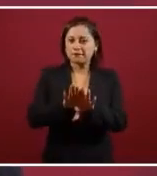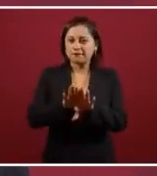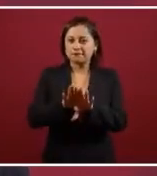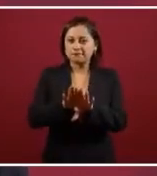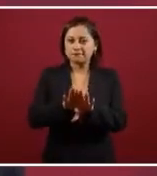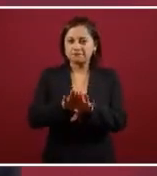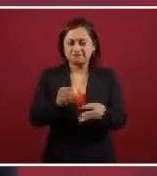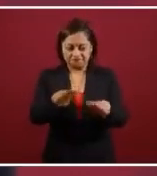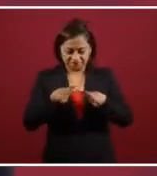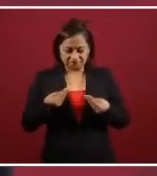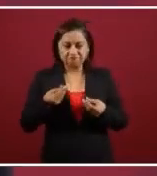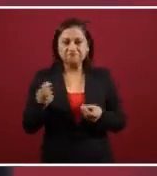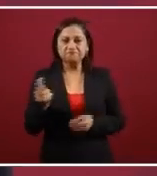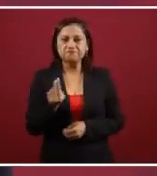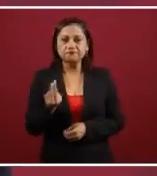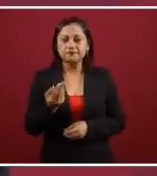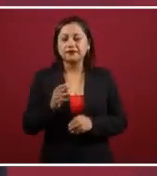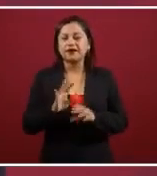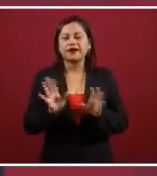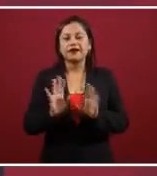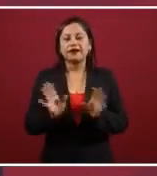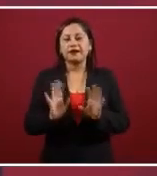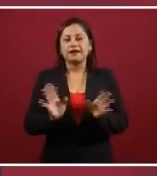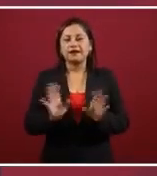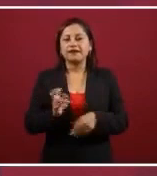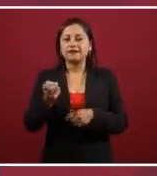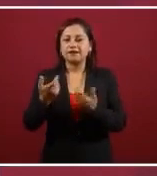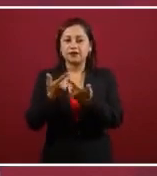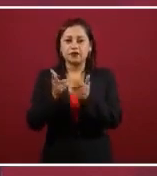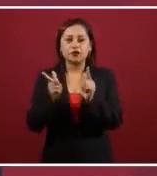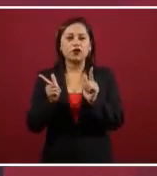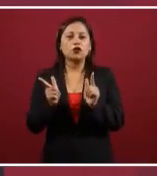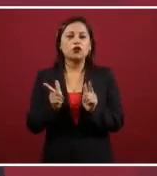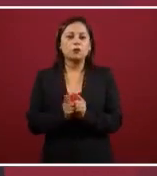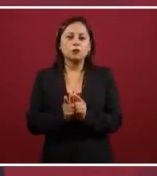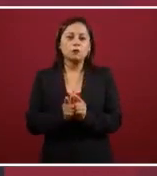nos das. Esos son grupos de presión.